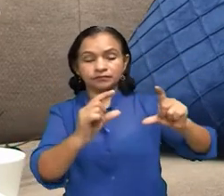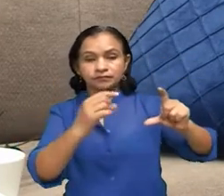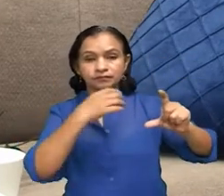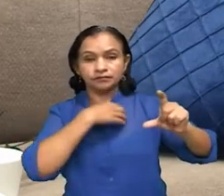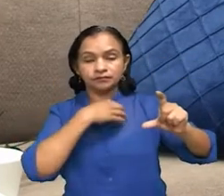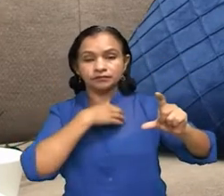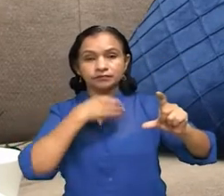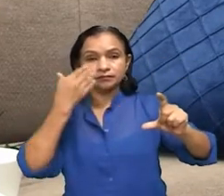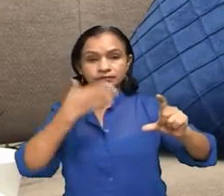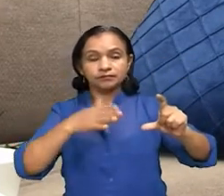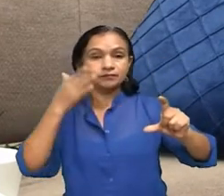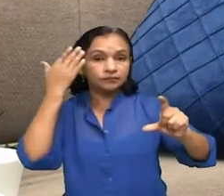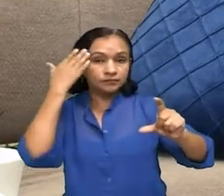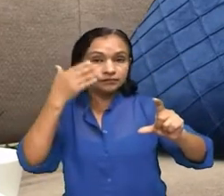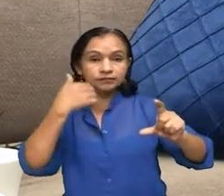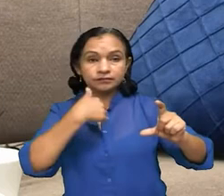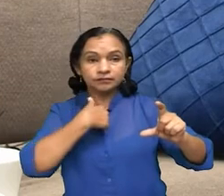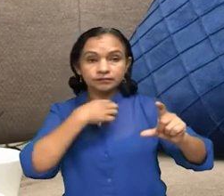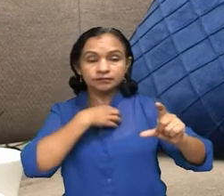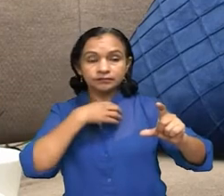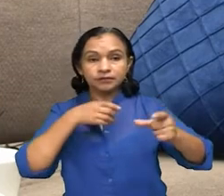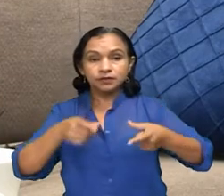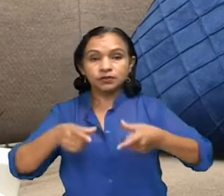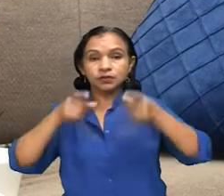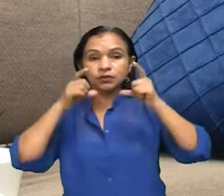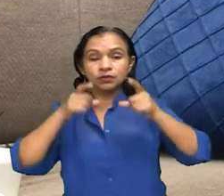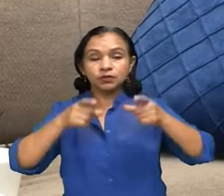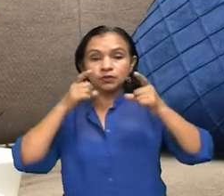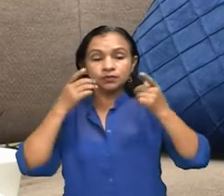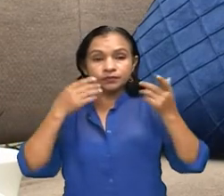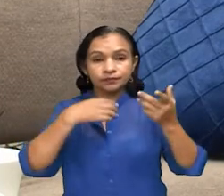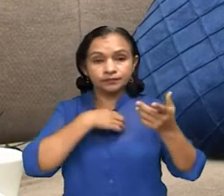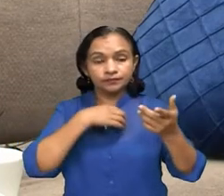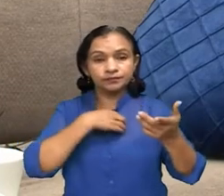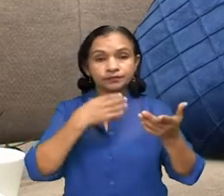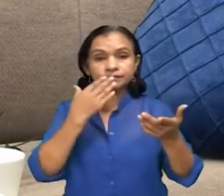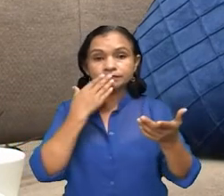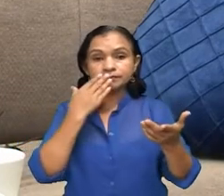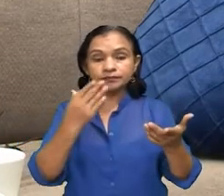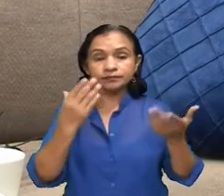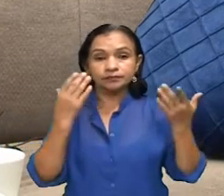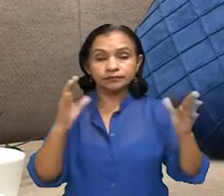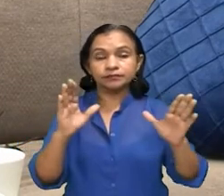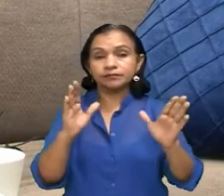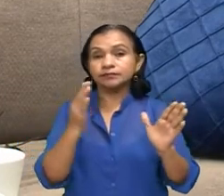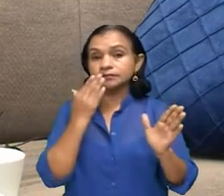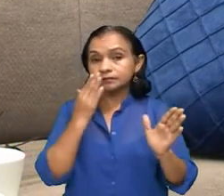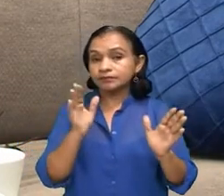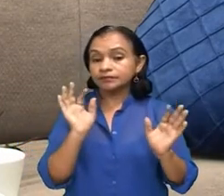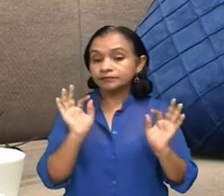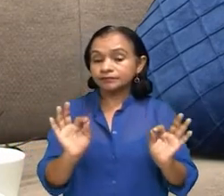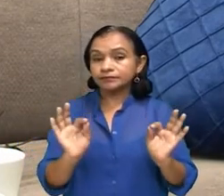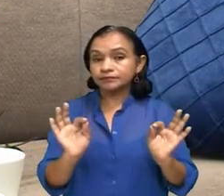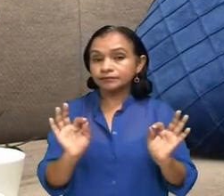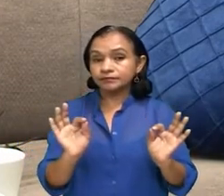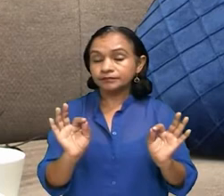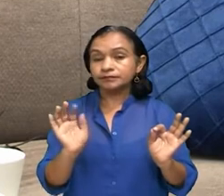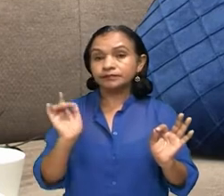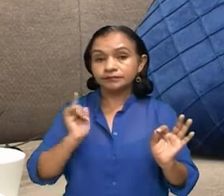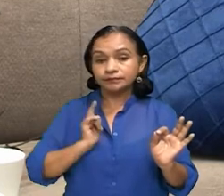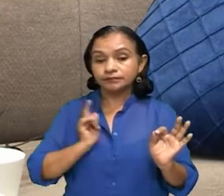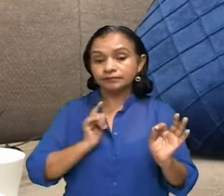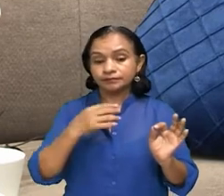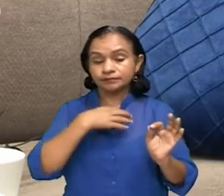que le asegure al cliente de que esa sopa que me estoy consumiendo tienen de buena calidad y tiene un buen prestigio. Porque eso es tener tu